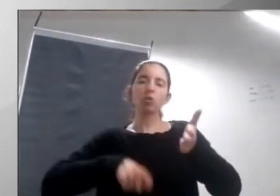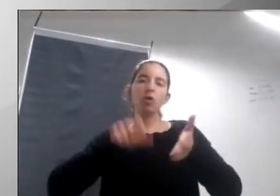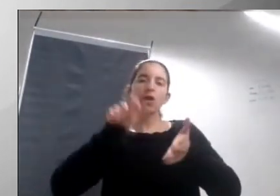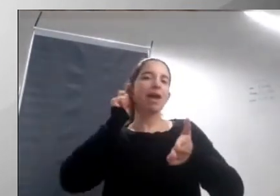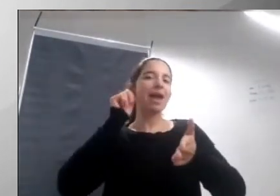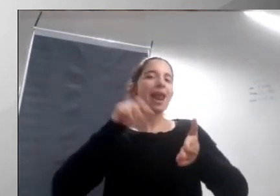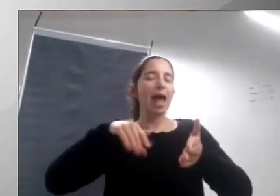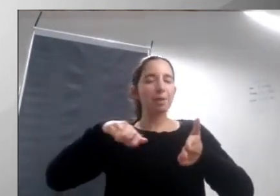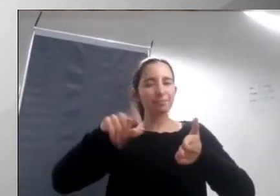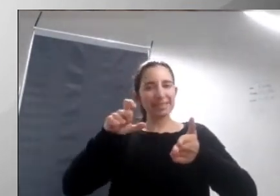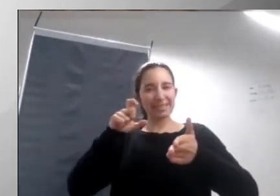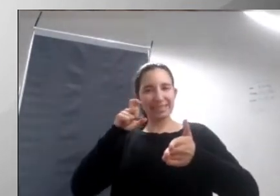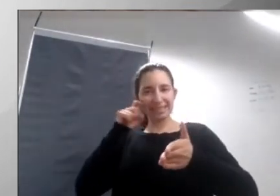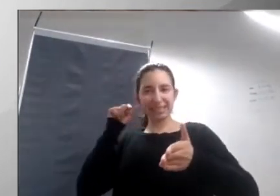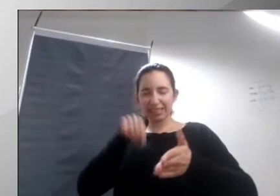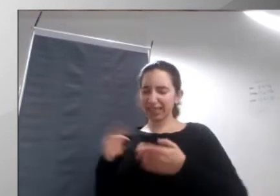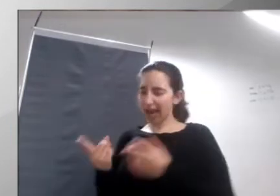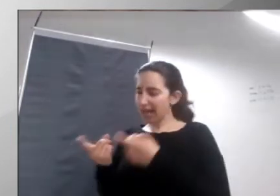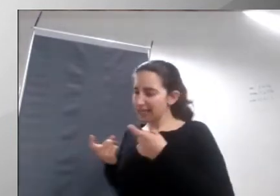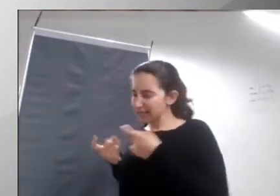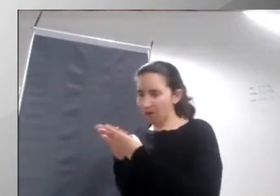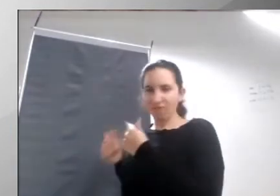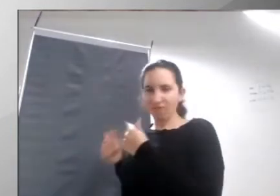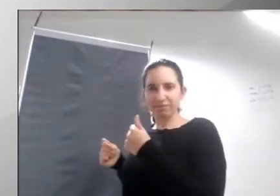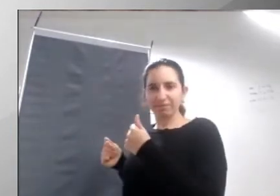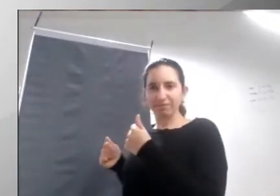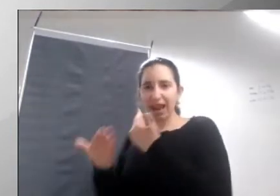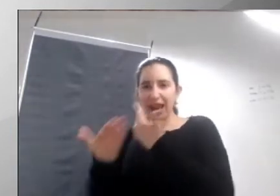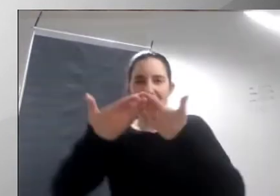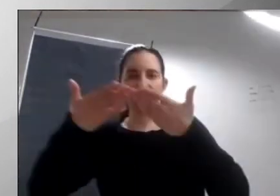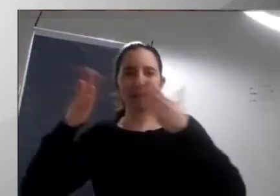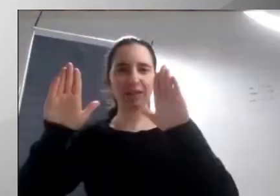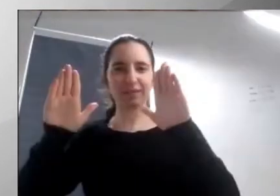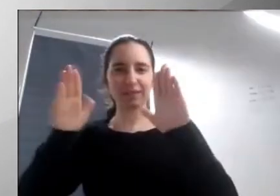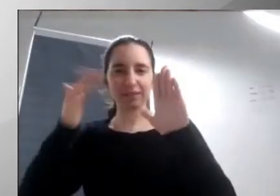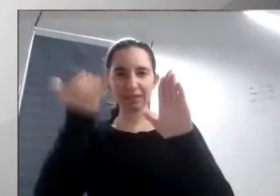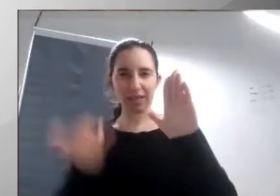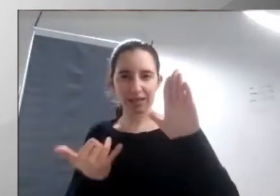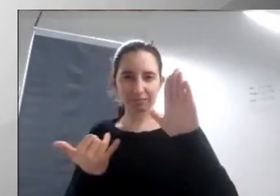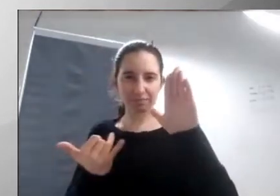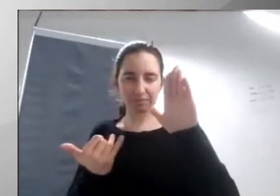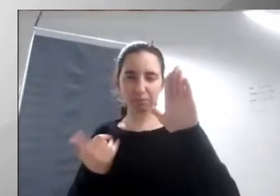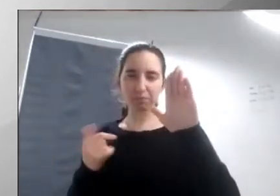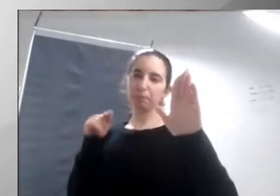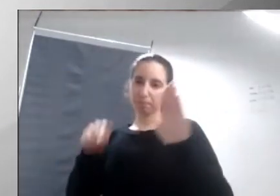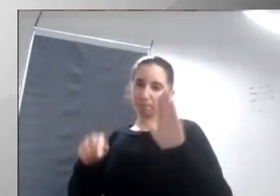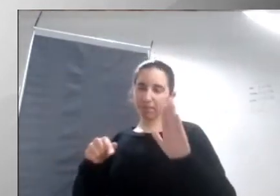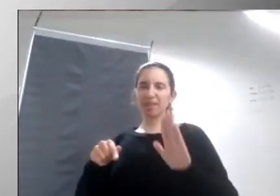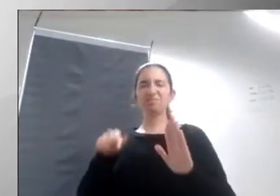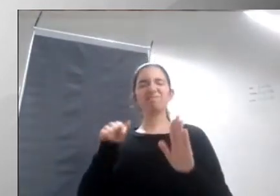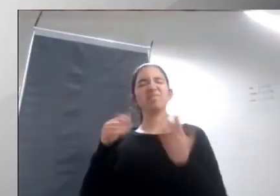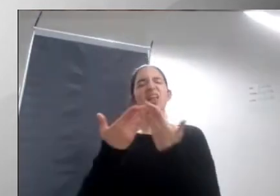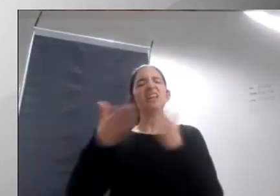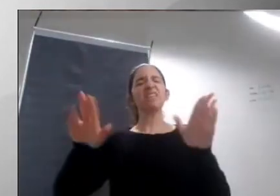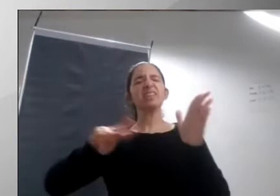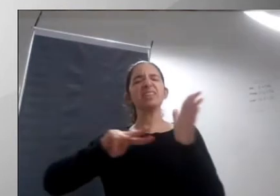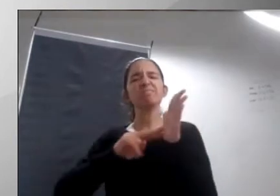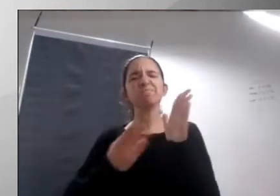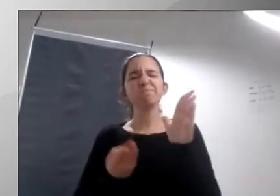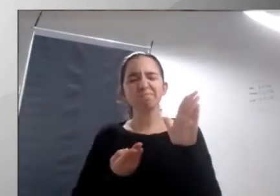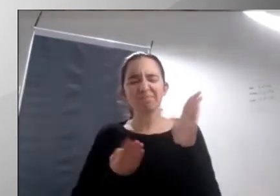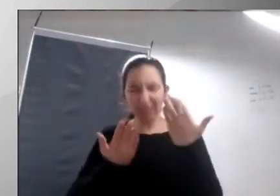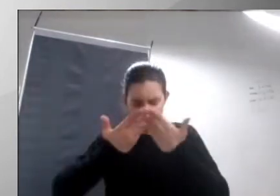a la libertad, pero la libertad no es libertad en un sentido abstracto y general y